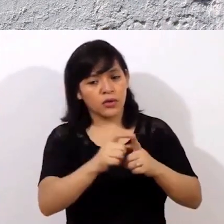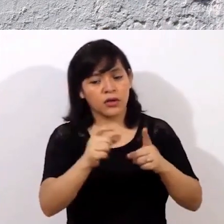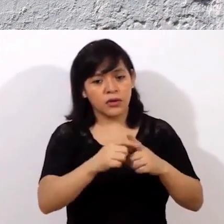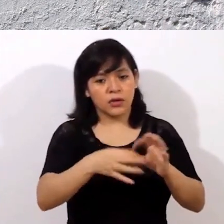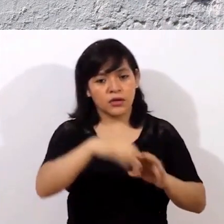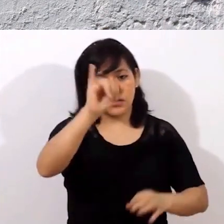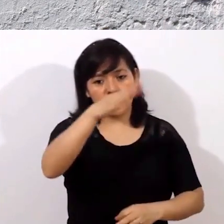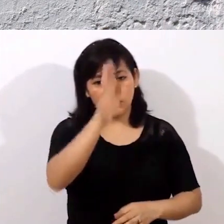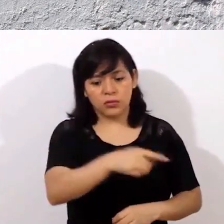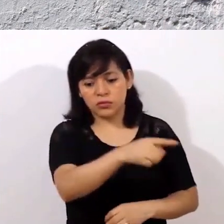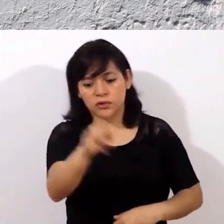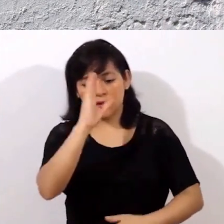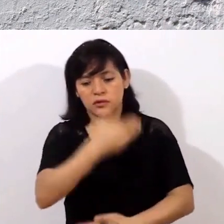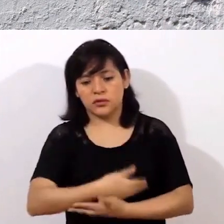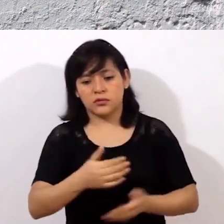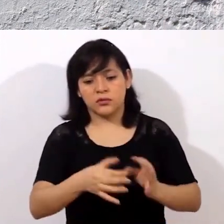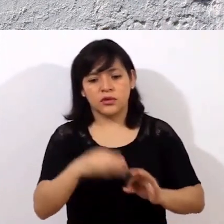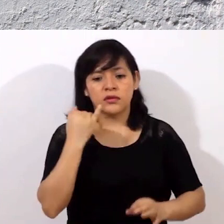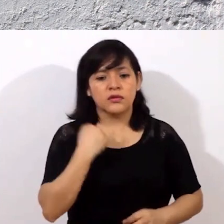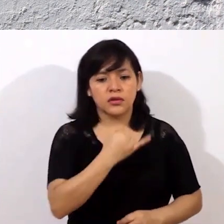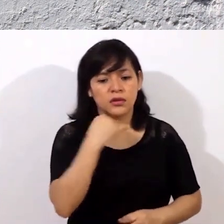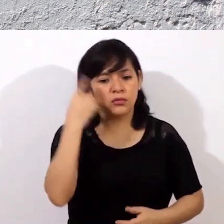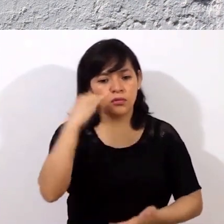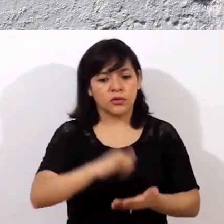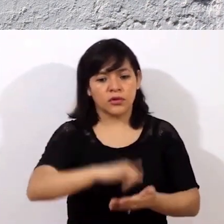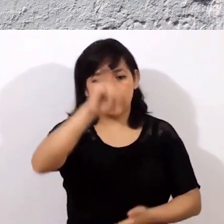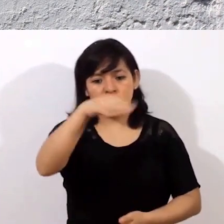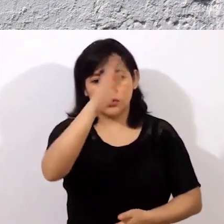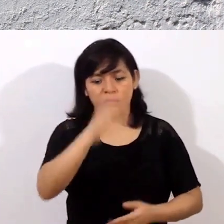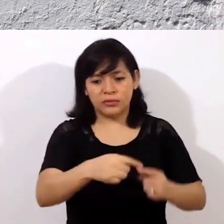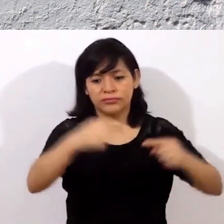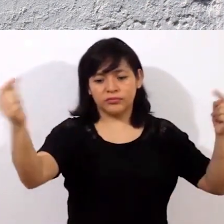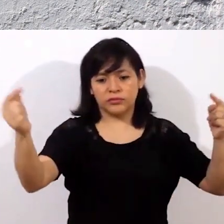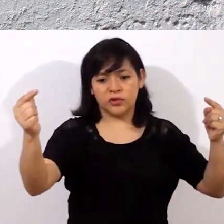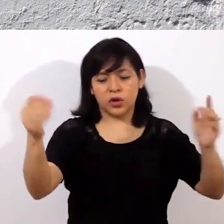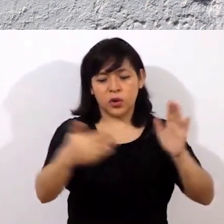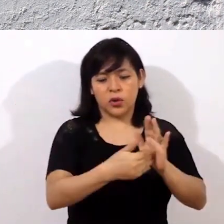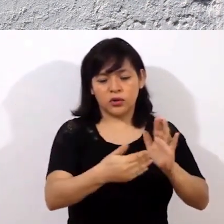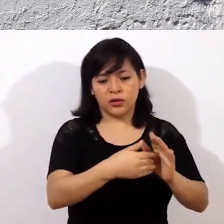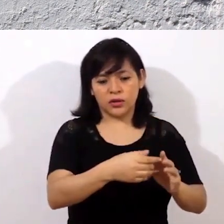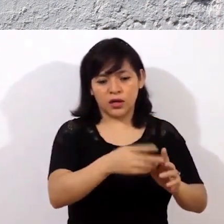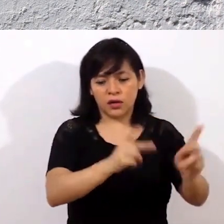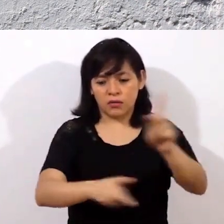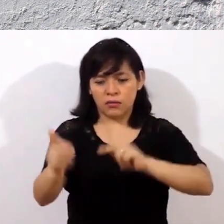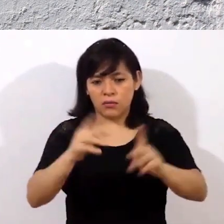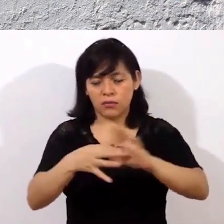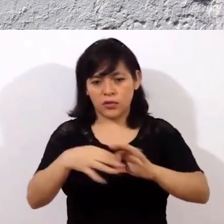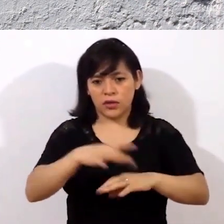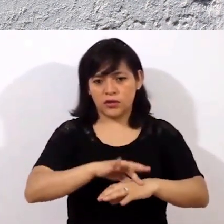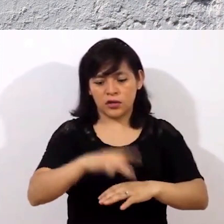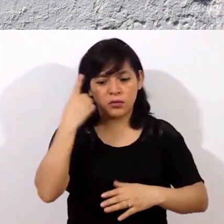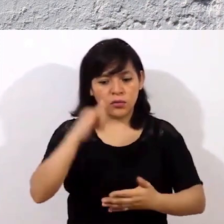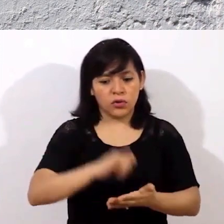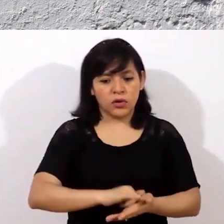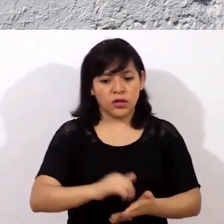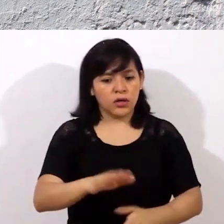así: oíd palabra de Jehová, hijos de Israel, porque Jehová contiende con los moradores de la tierra, porque